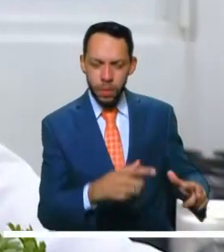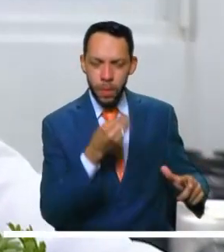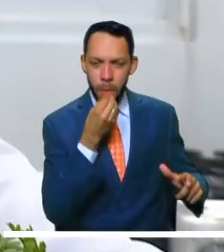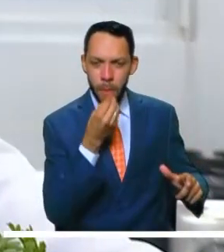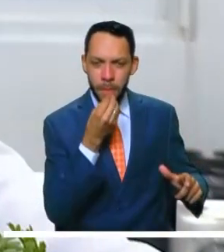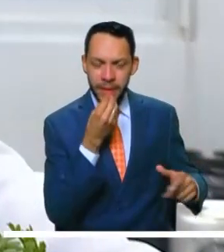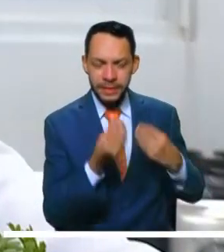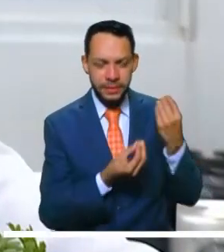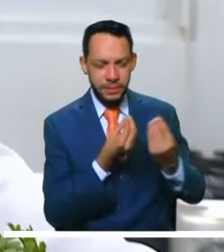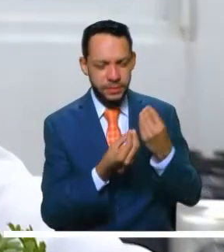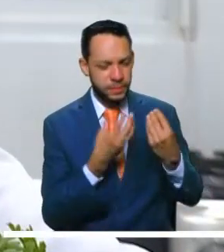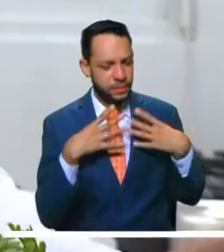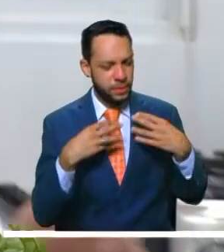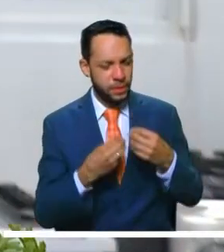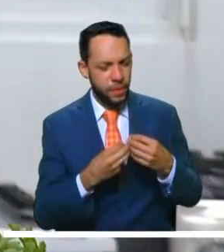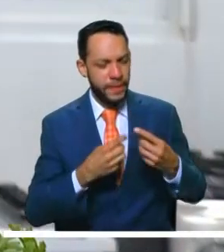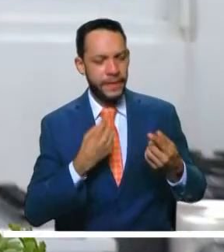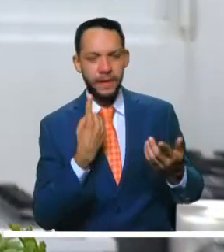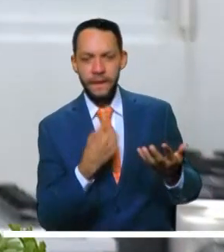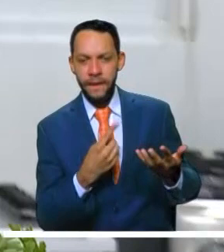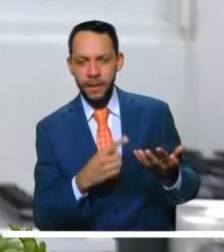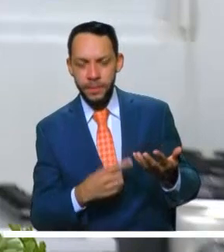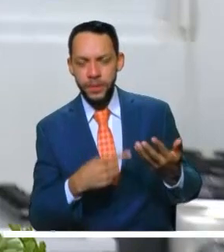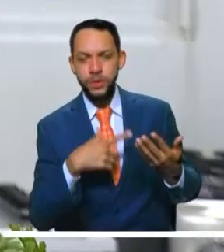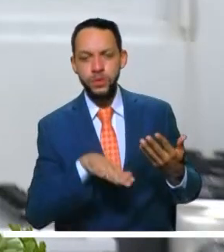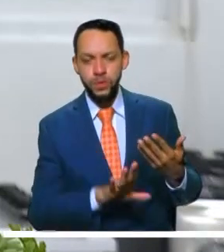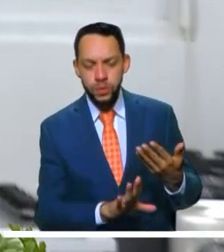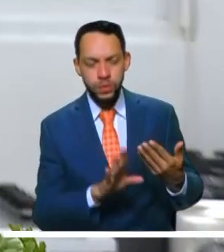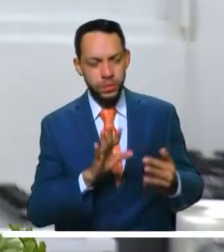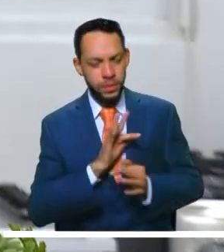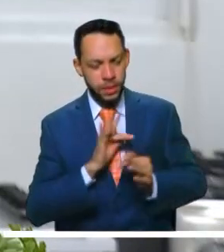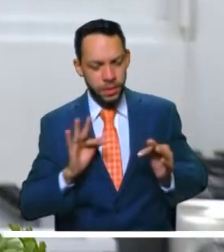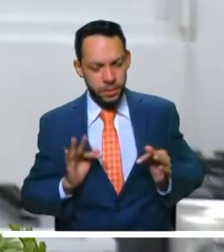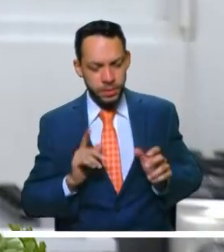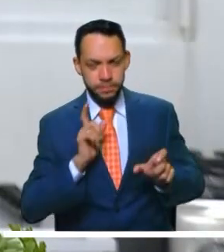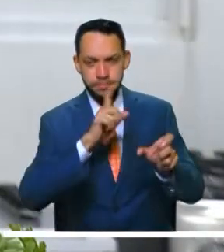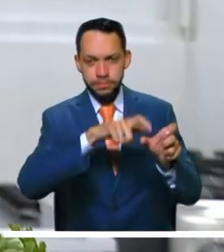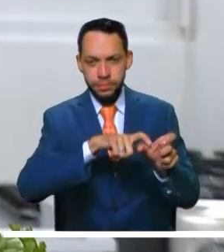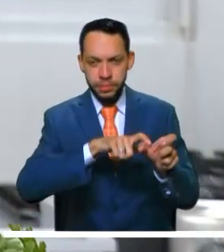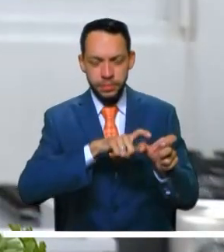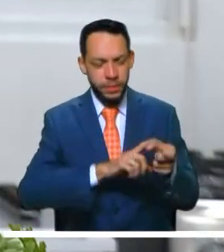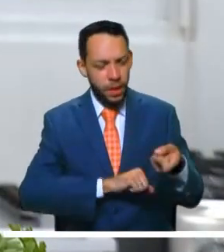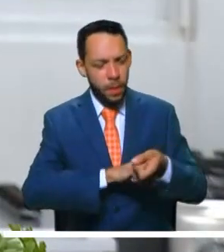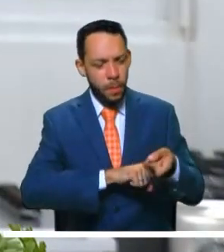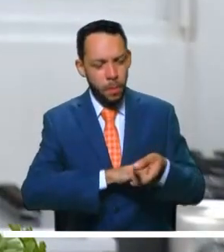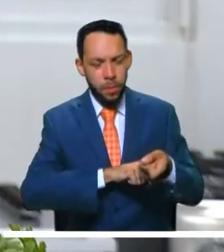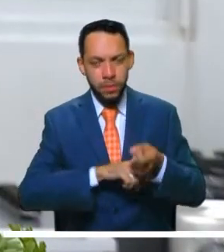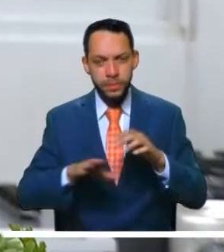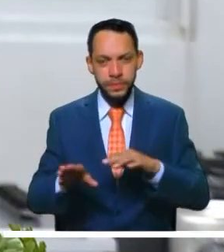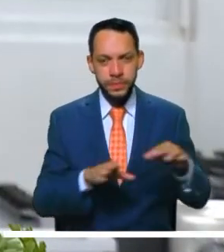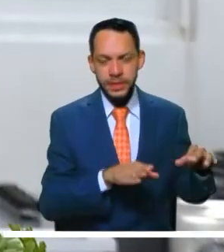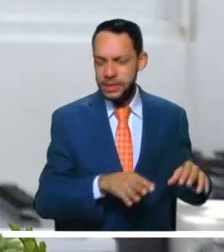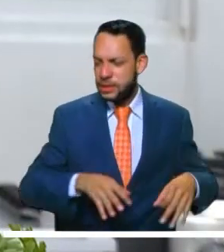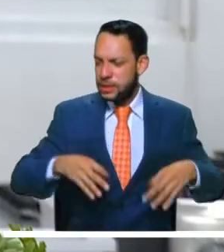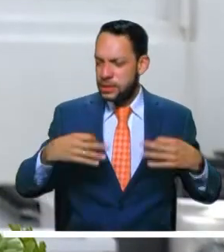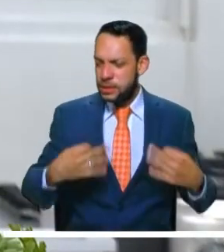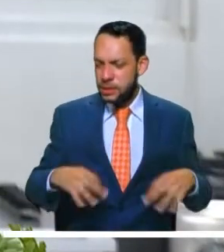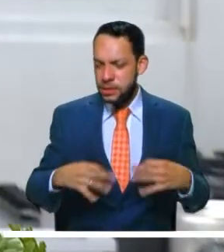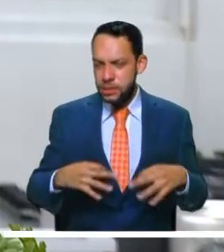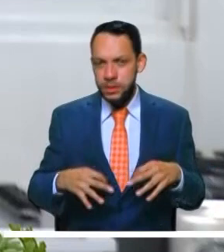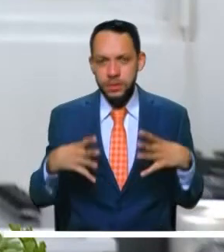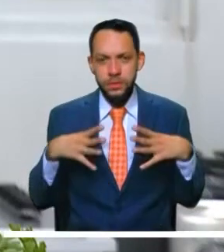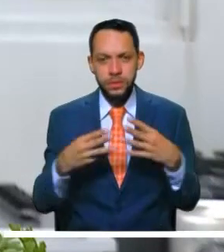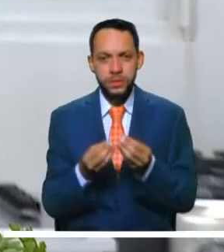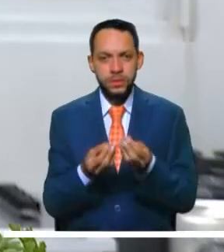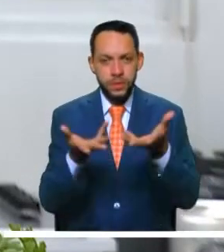pretendemos con estas actividades y con todos los pacientes que vienen a nuestro parque de la salud? Básicamente, queremos que